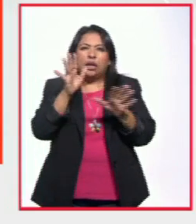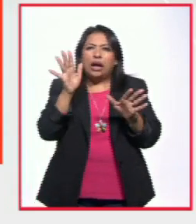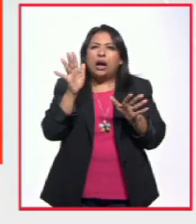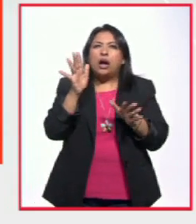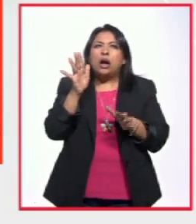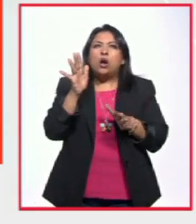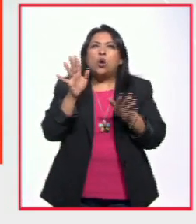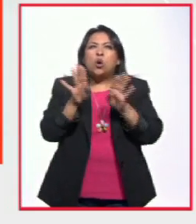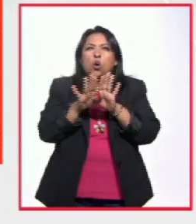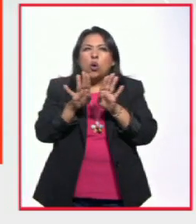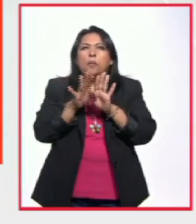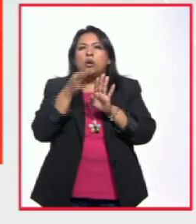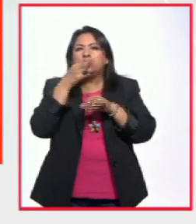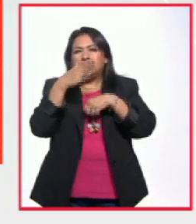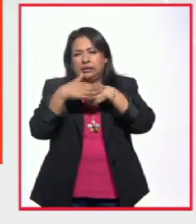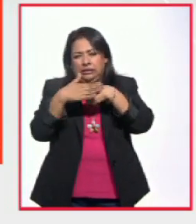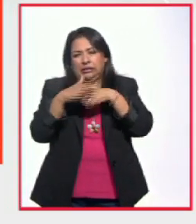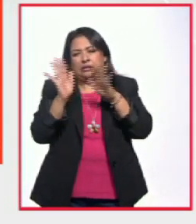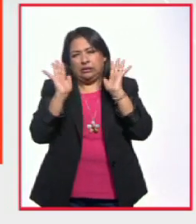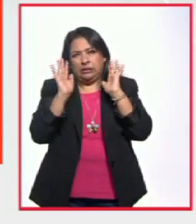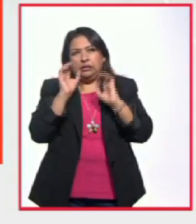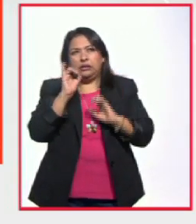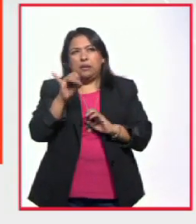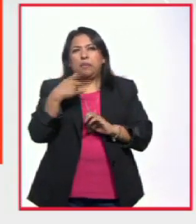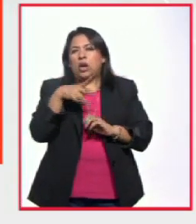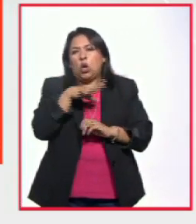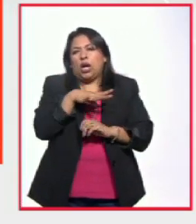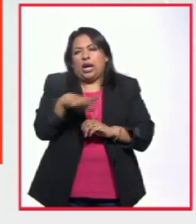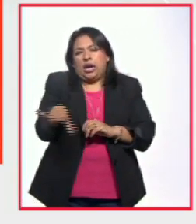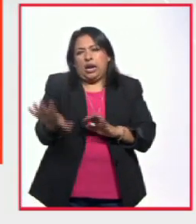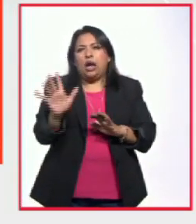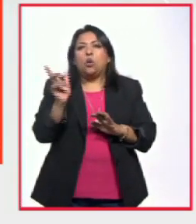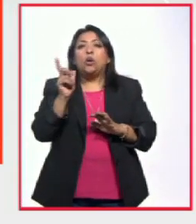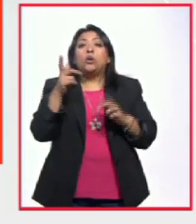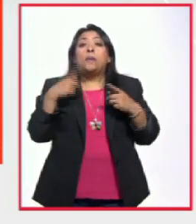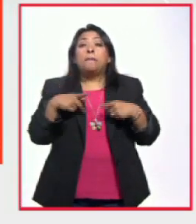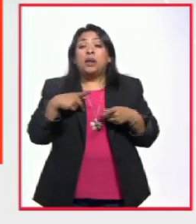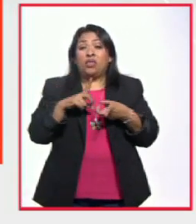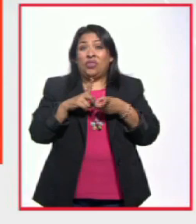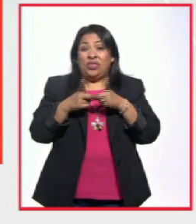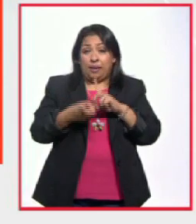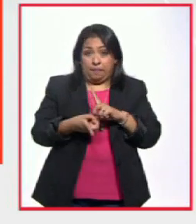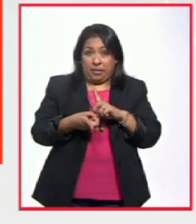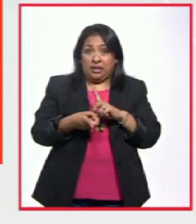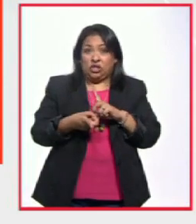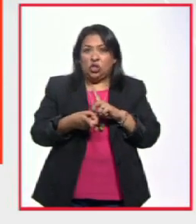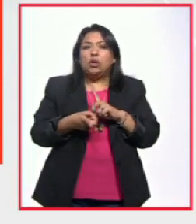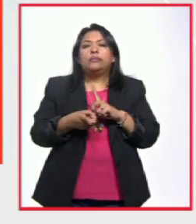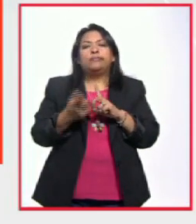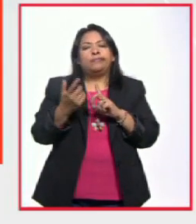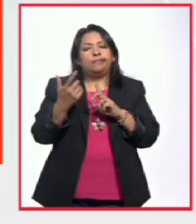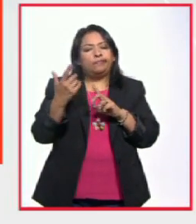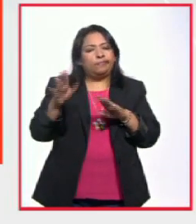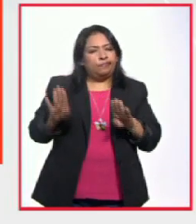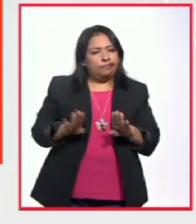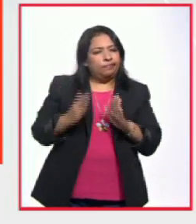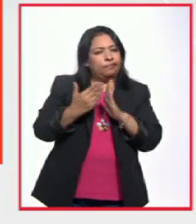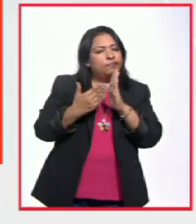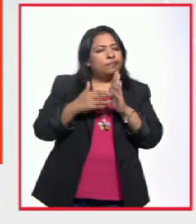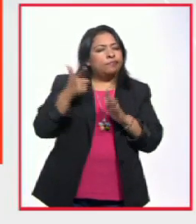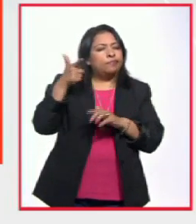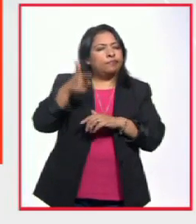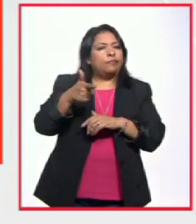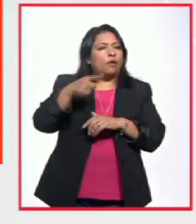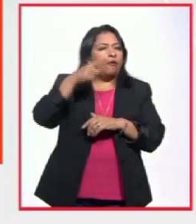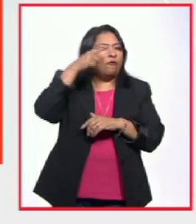detectarlo con estas señales. Pero, digamos, de forma general, cuando se trata de depresión, los síntomas son inequívocos cuando